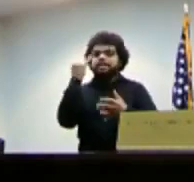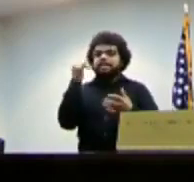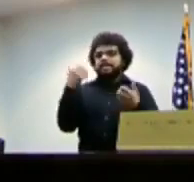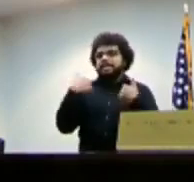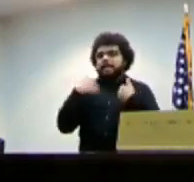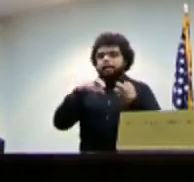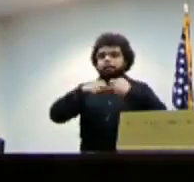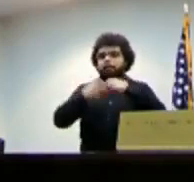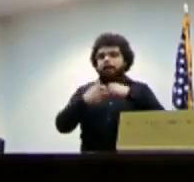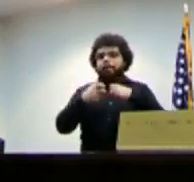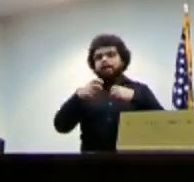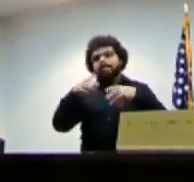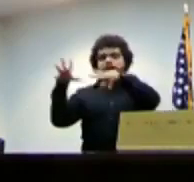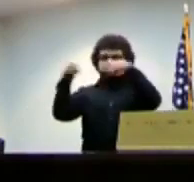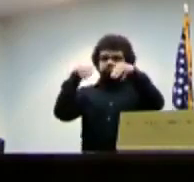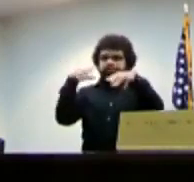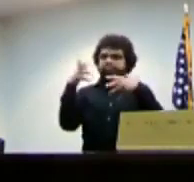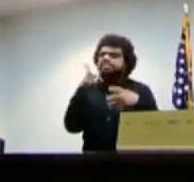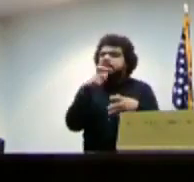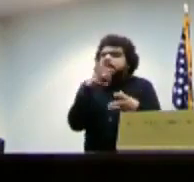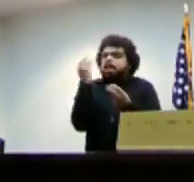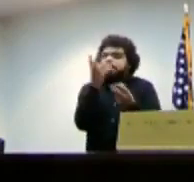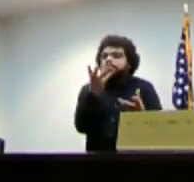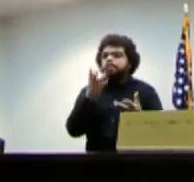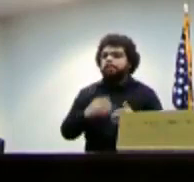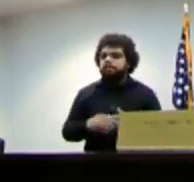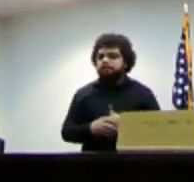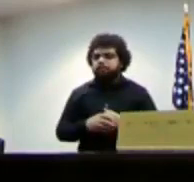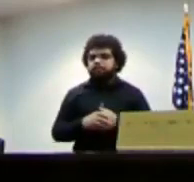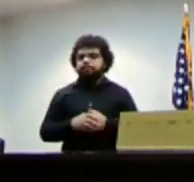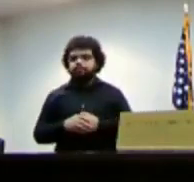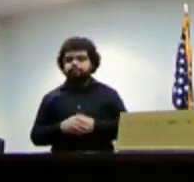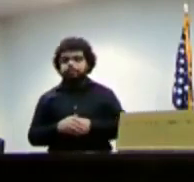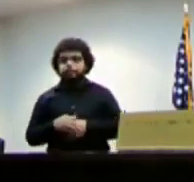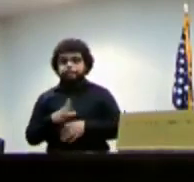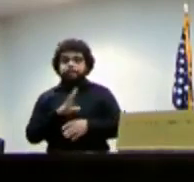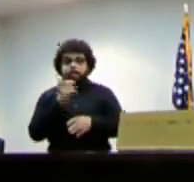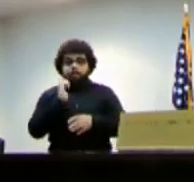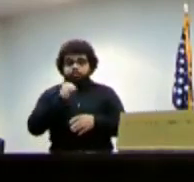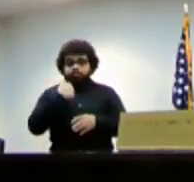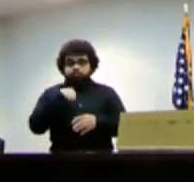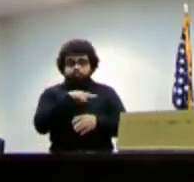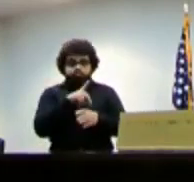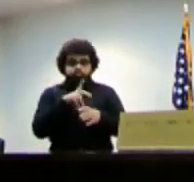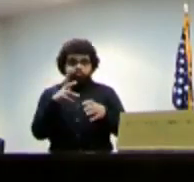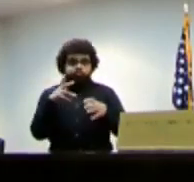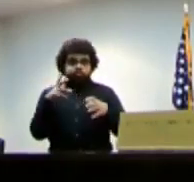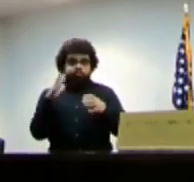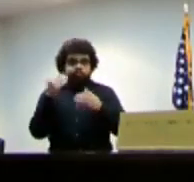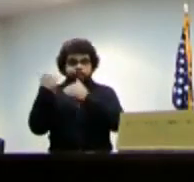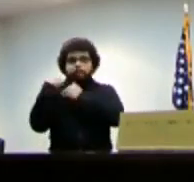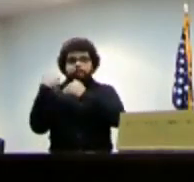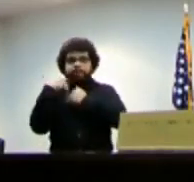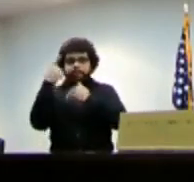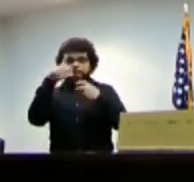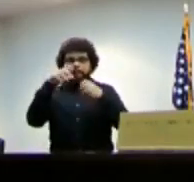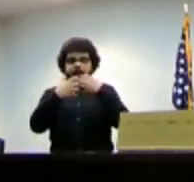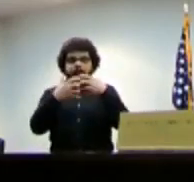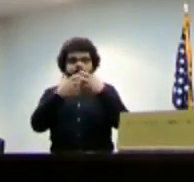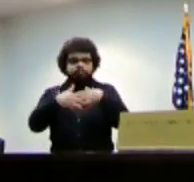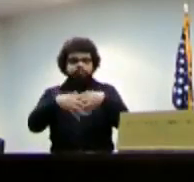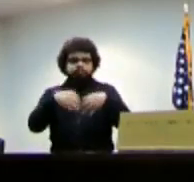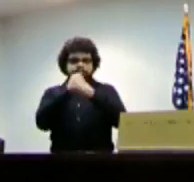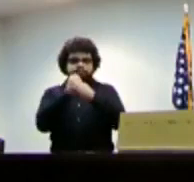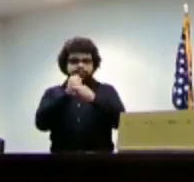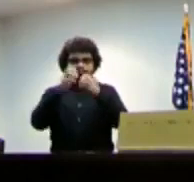ahí yo tendría que decir, ¿verdad?, que la parte de generación es nuestra responsabilidad informarlo y así lo estamos haciendo. Lo que sucede es... Lo que pasa es que Luma es el que